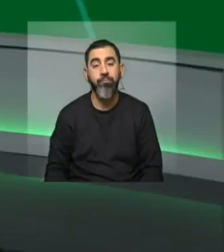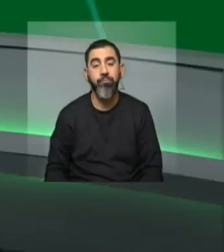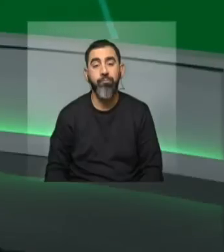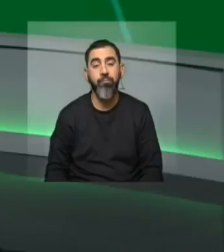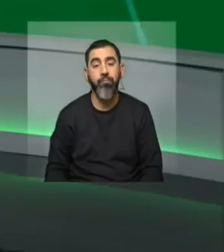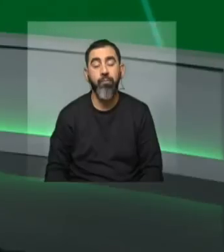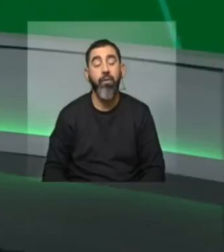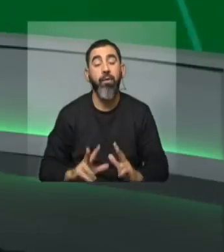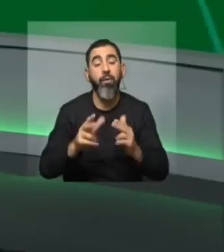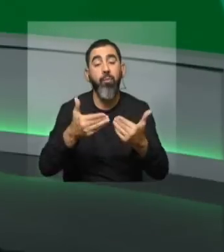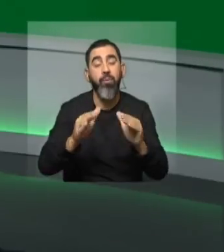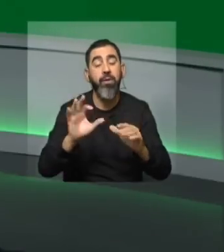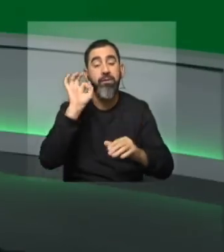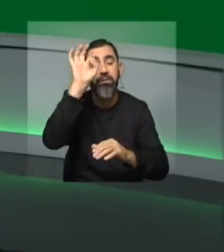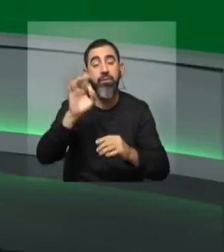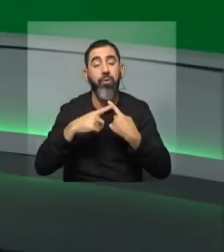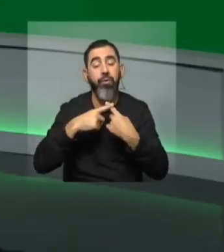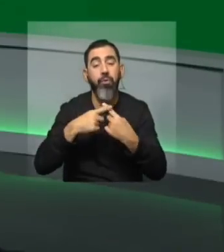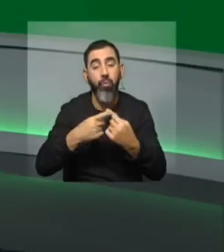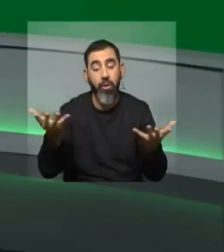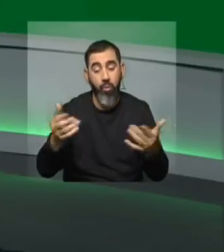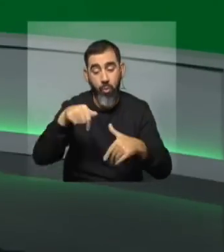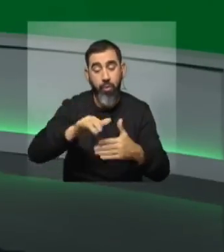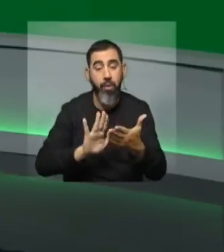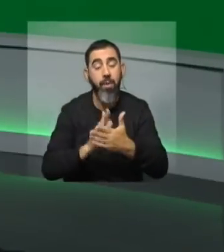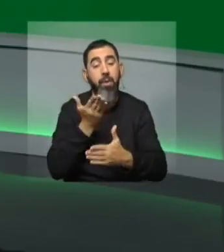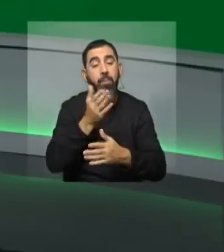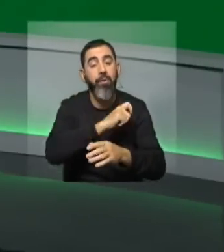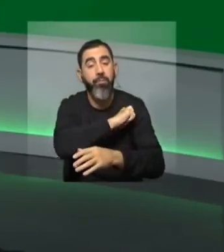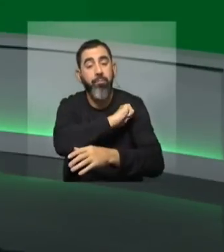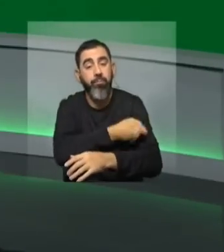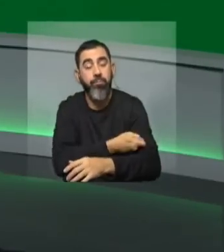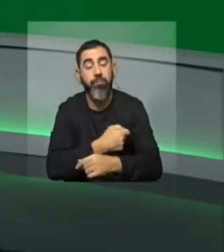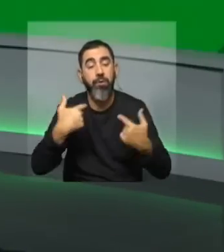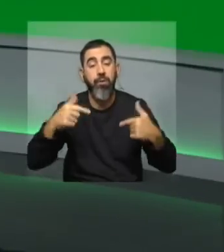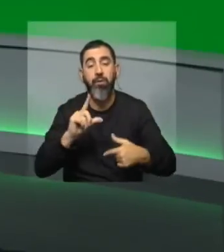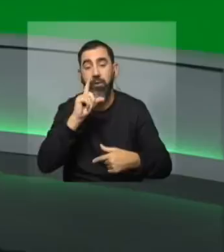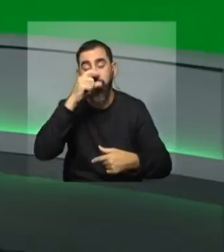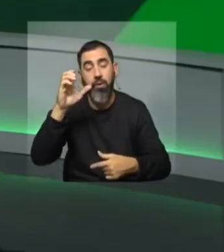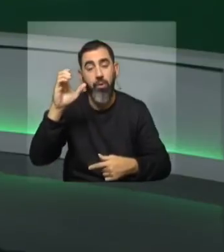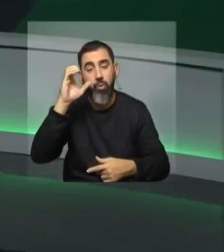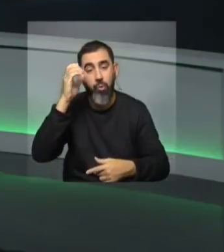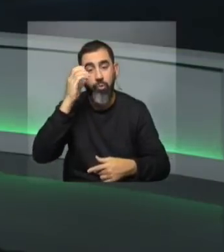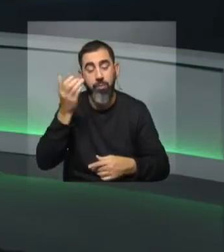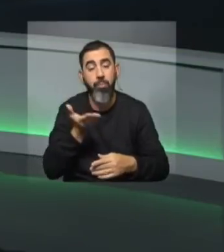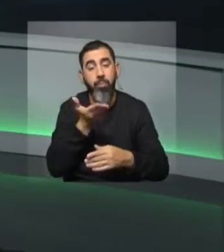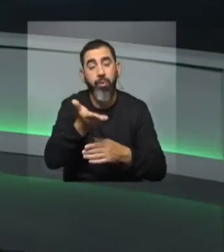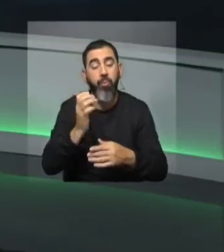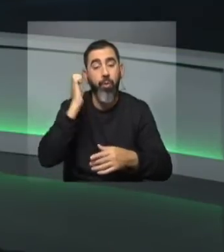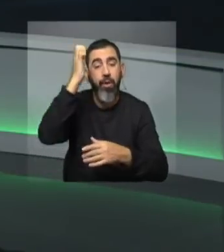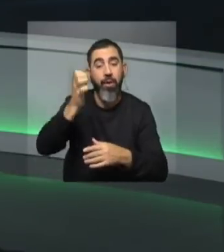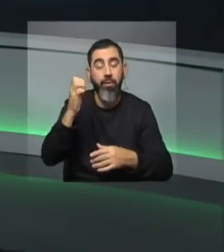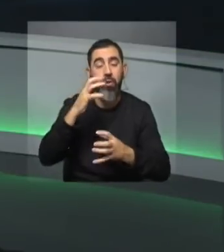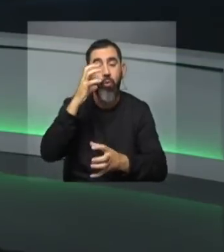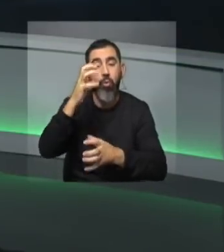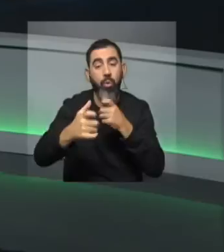Decíamos en el inicio del informativo, el Senado está debatiendo desde esta mañana el pedido de destitución de la intendenta de Montevideo, Carolina Cose, solicitado por los ediles de